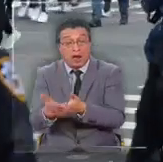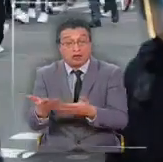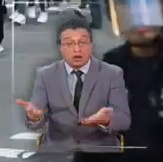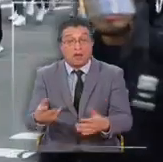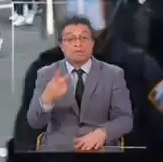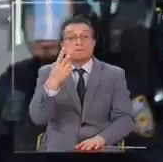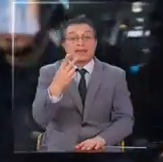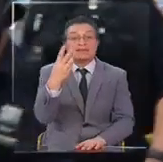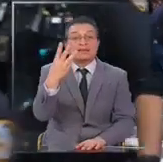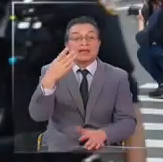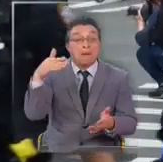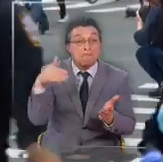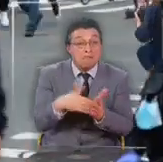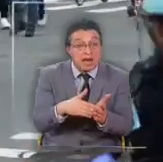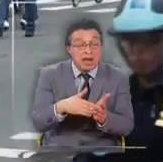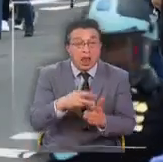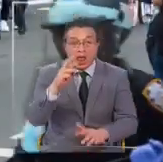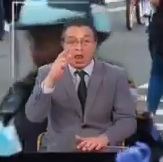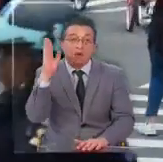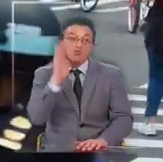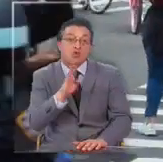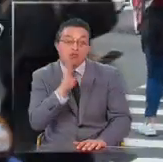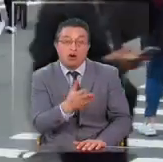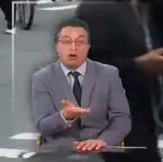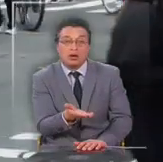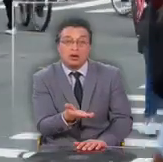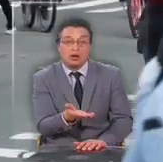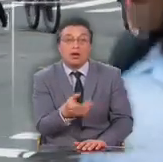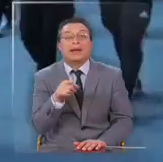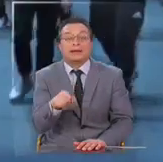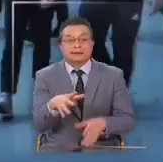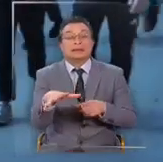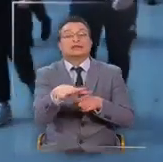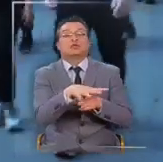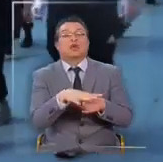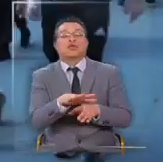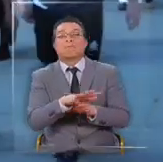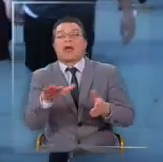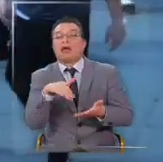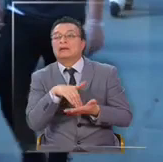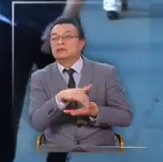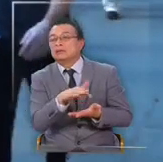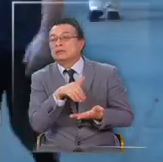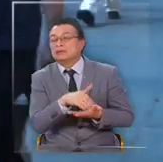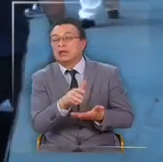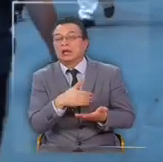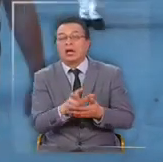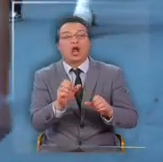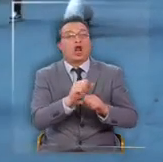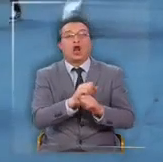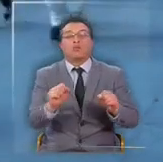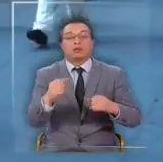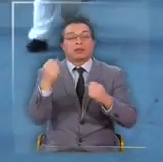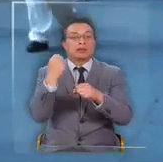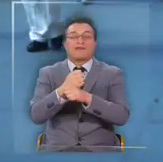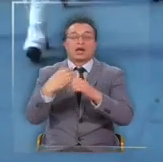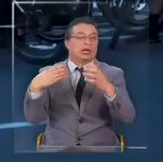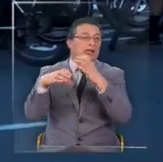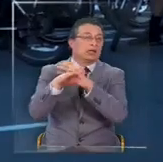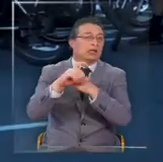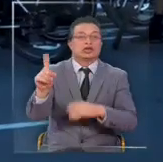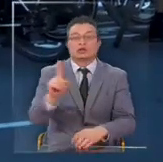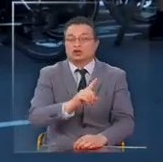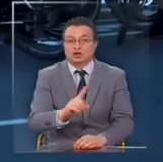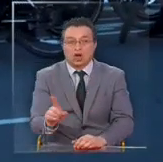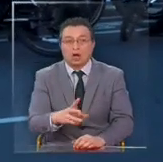más de 23.000 son de raza negra. Y eso tiene que ver con las condiciones en las cuales ellos laboran. La imposibilidad de hacer teletrabajo, el